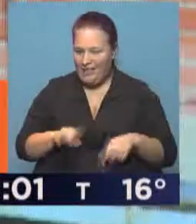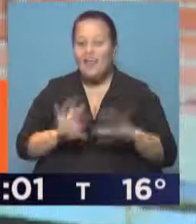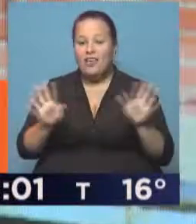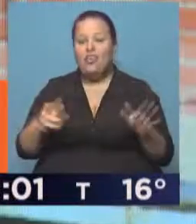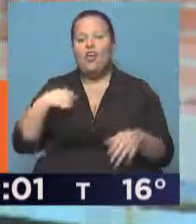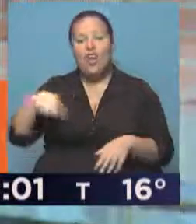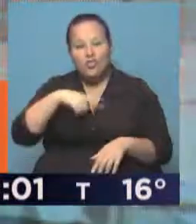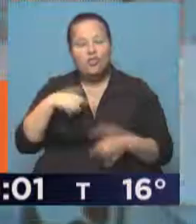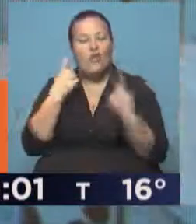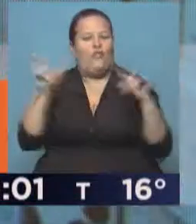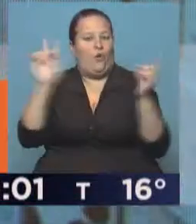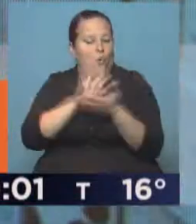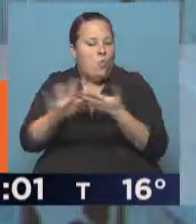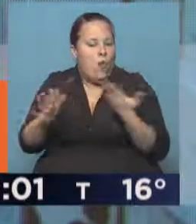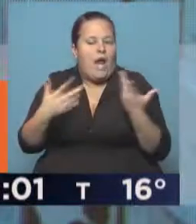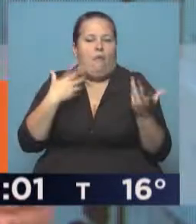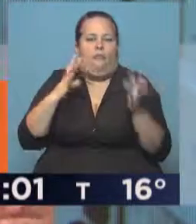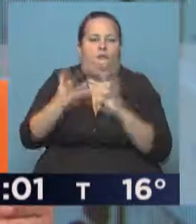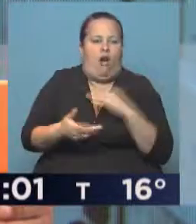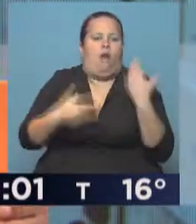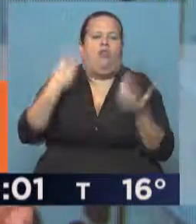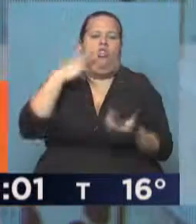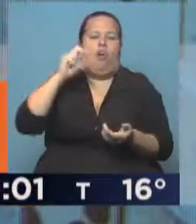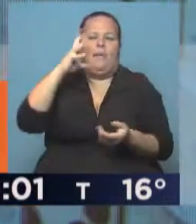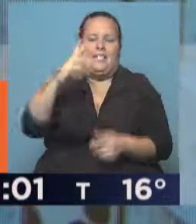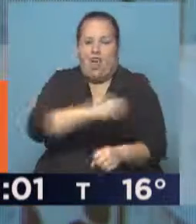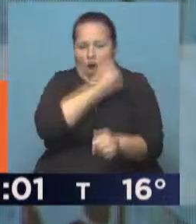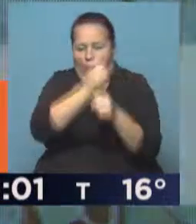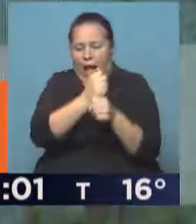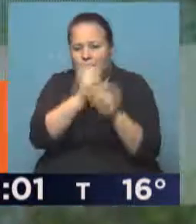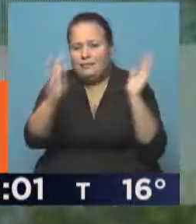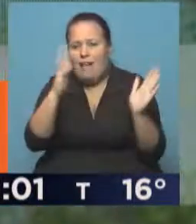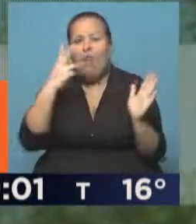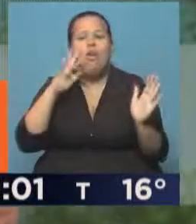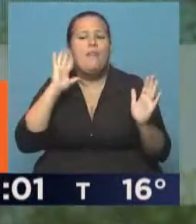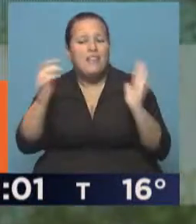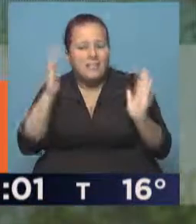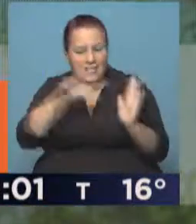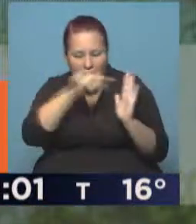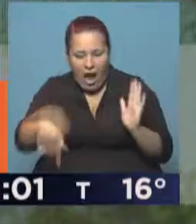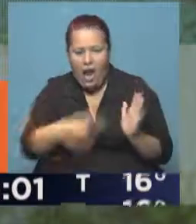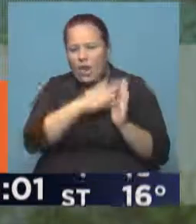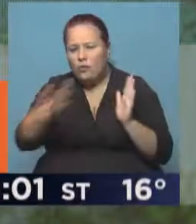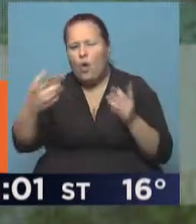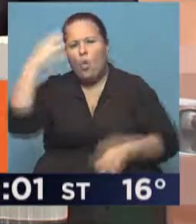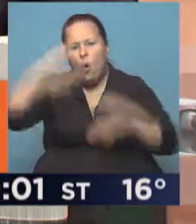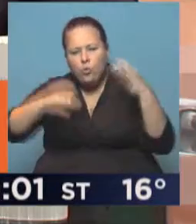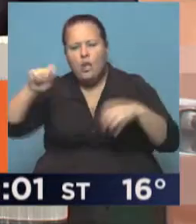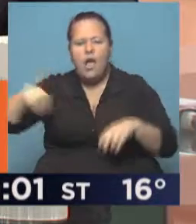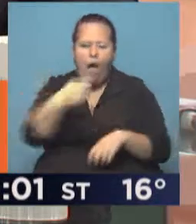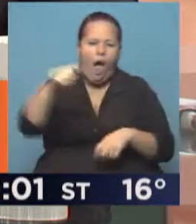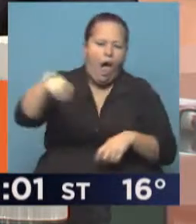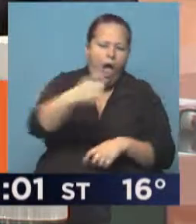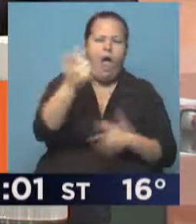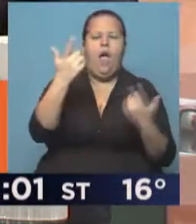para nosotros es algo nuevo en todo sentido después desde 2005 hasta el 2016 mediante toda la justicia con